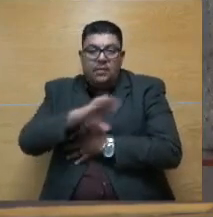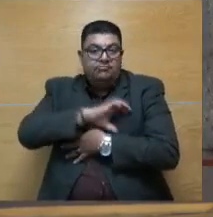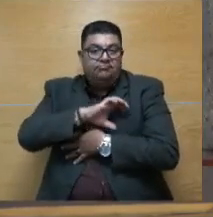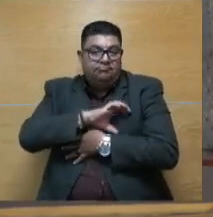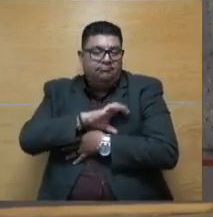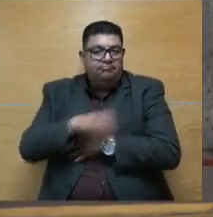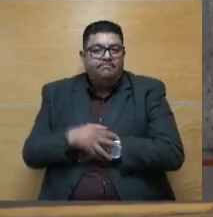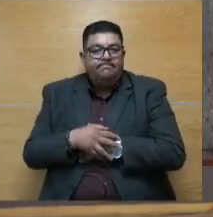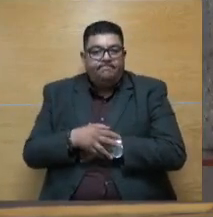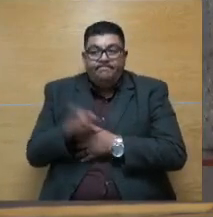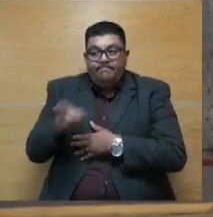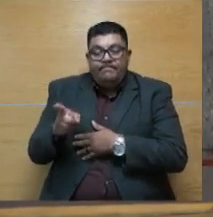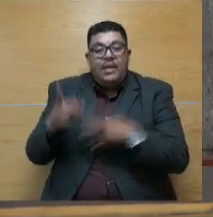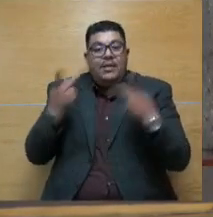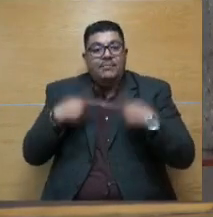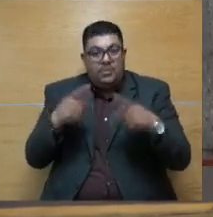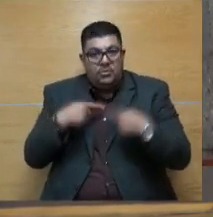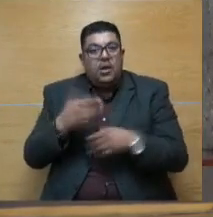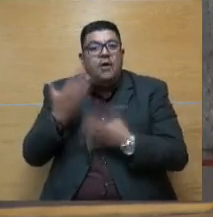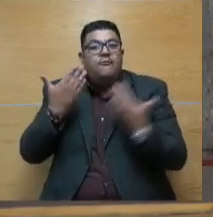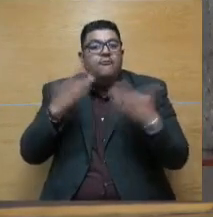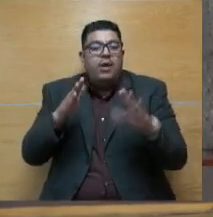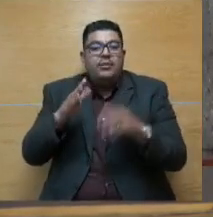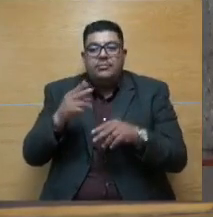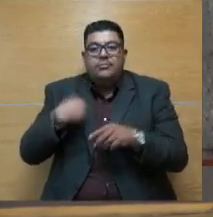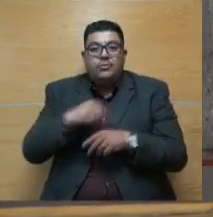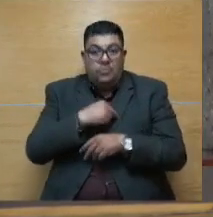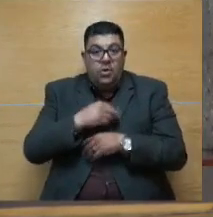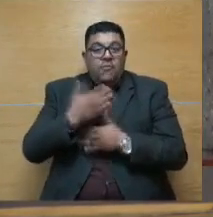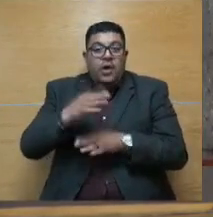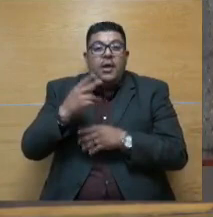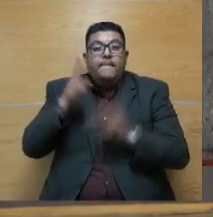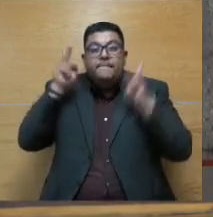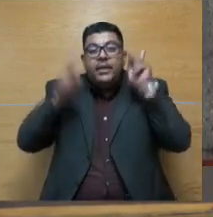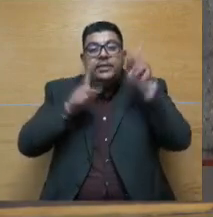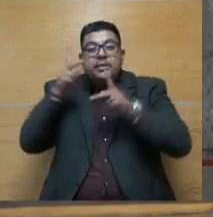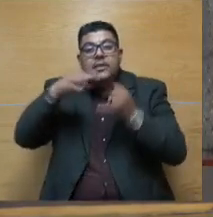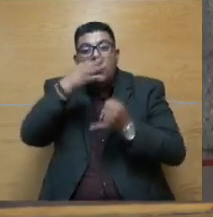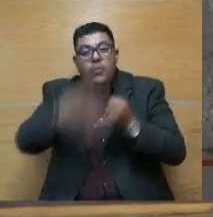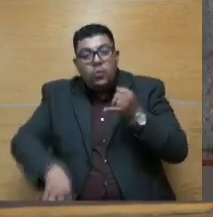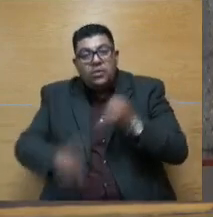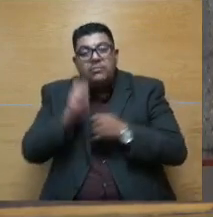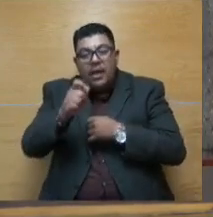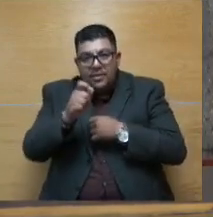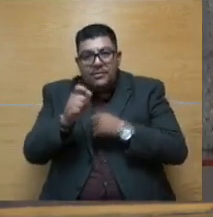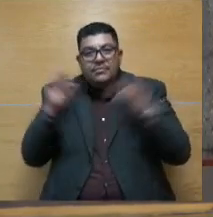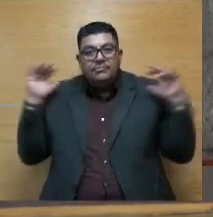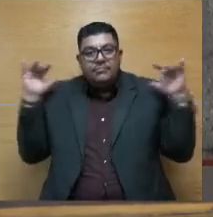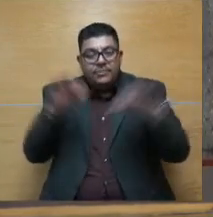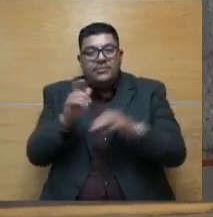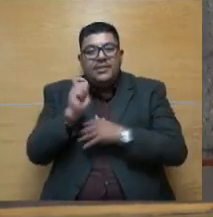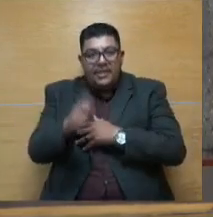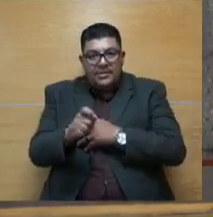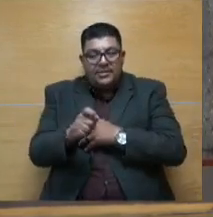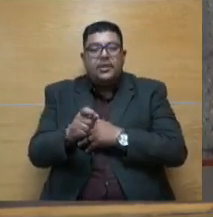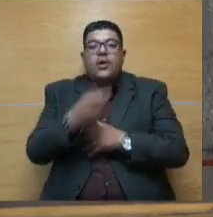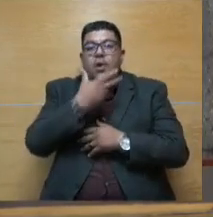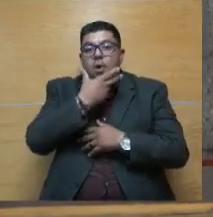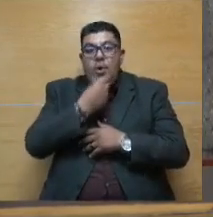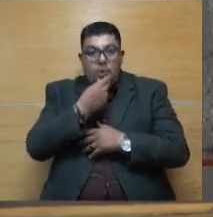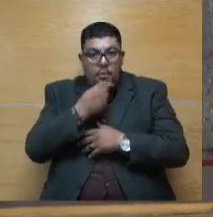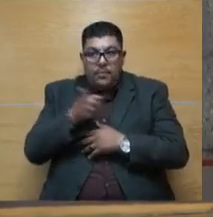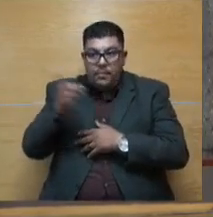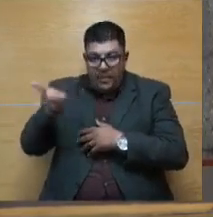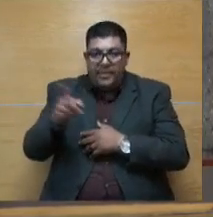y quien estuvo con nosotros tal vez en su última visita a un tribunal electoral un magistrado a quien